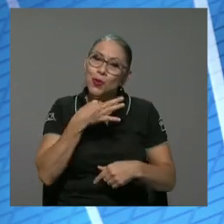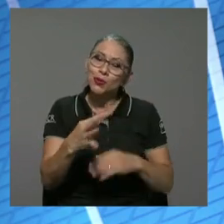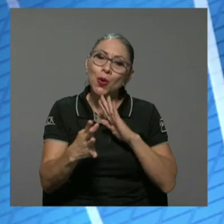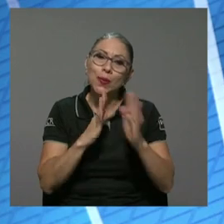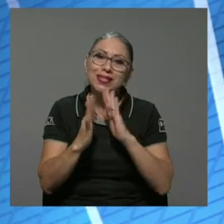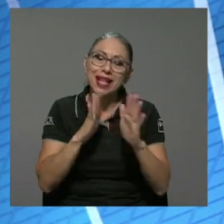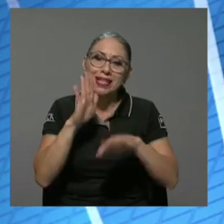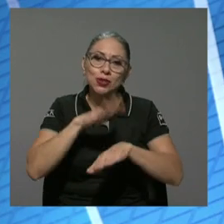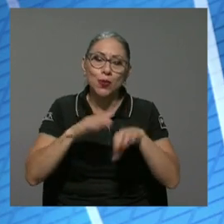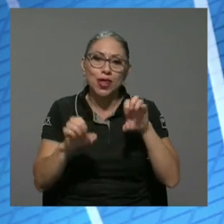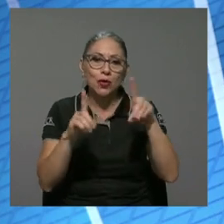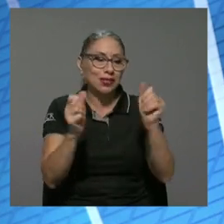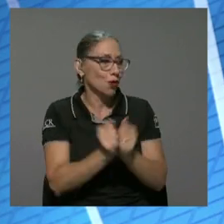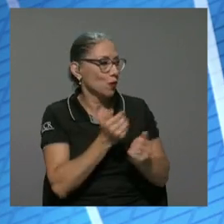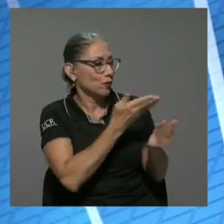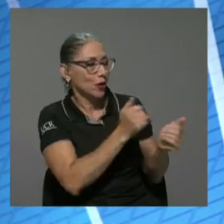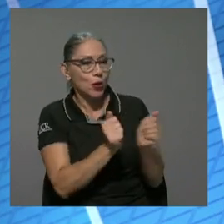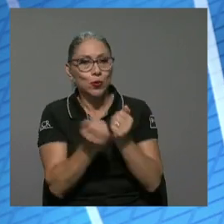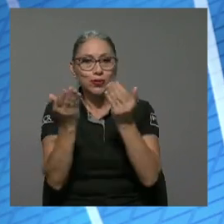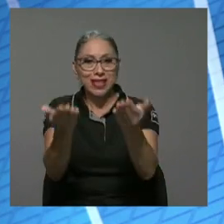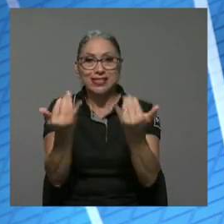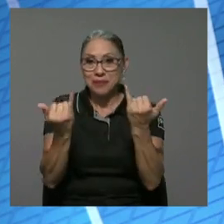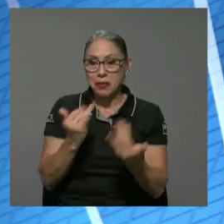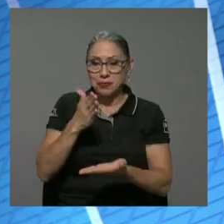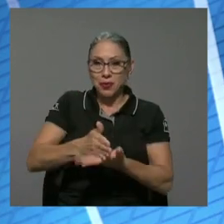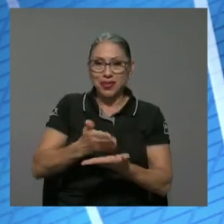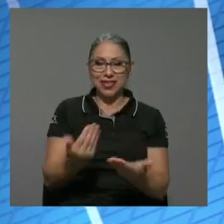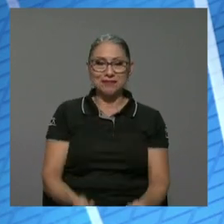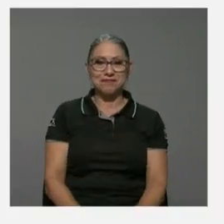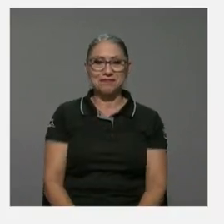con Siska Raventós y con ustedes. Muchas gracias. Vamos a un corte.